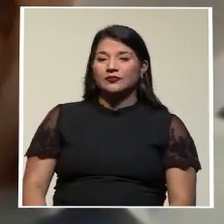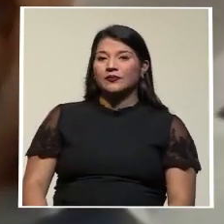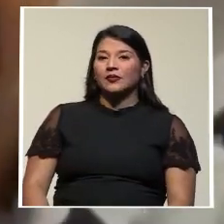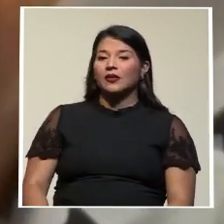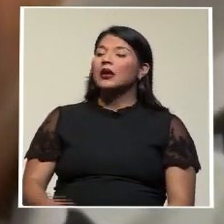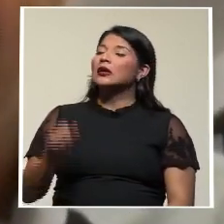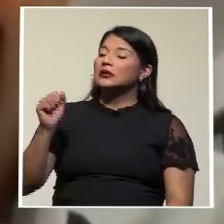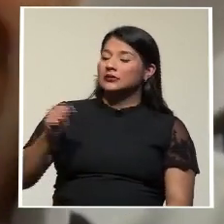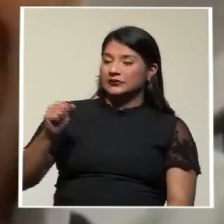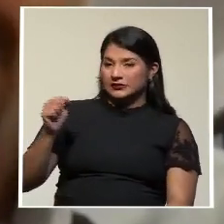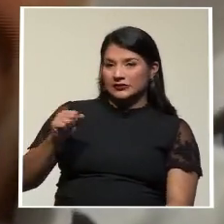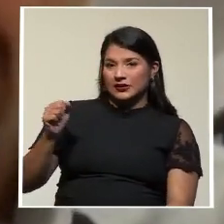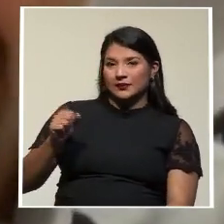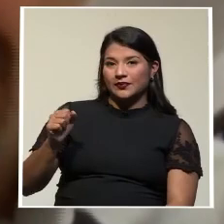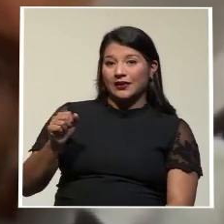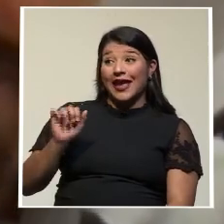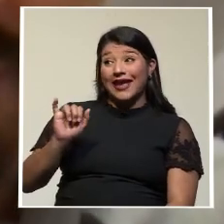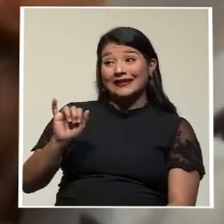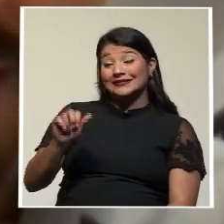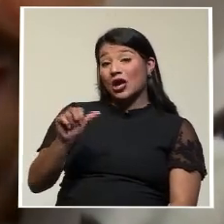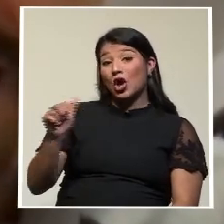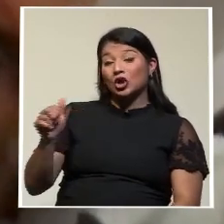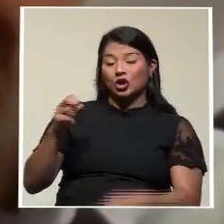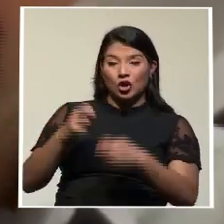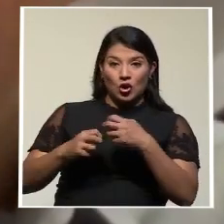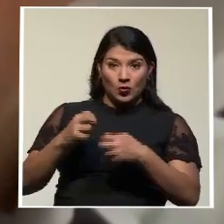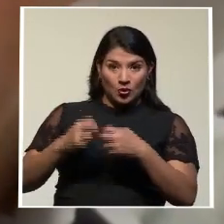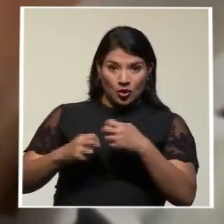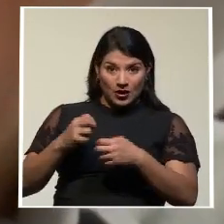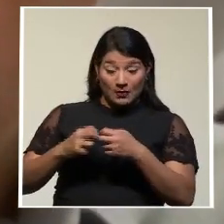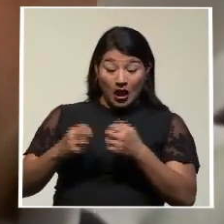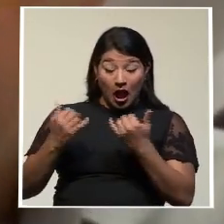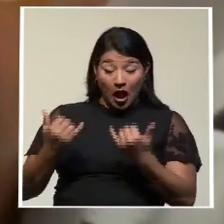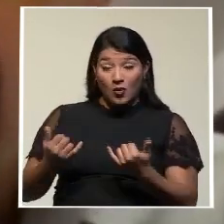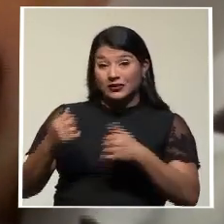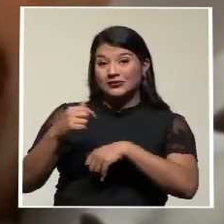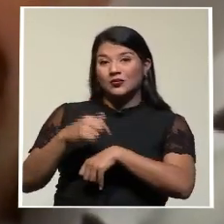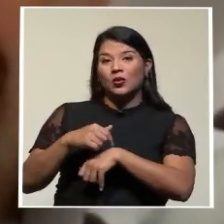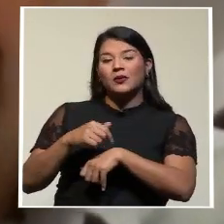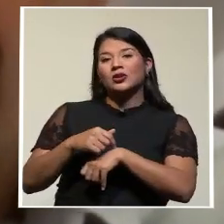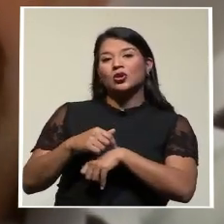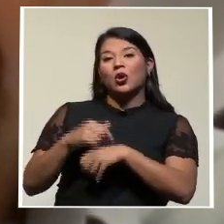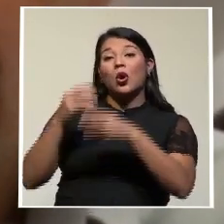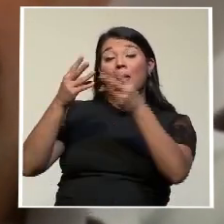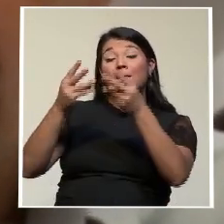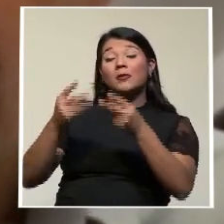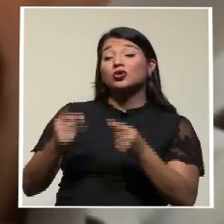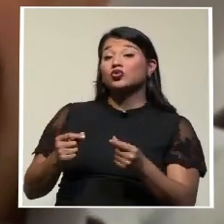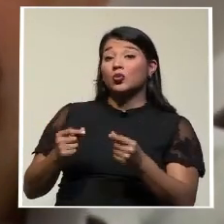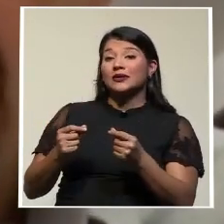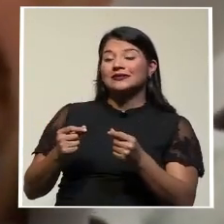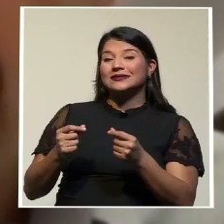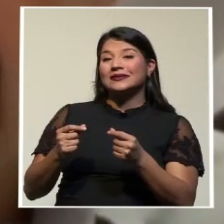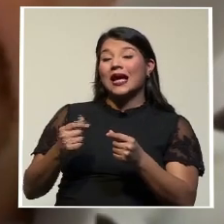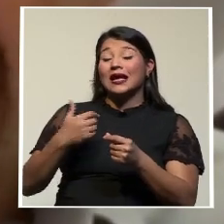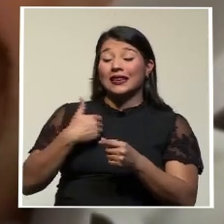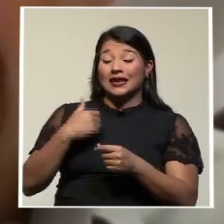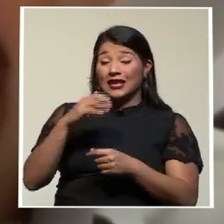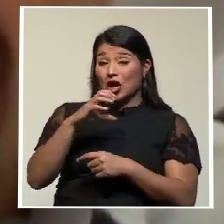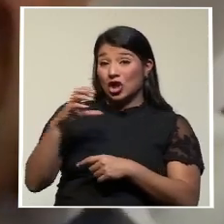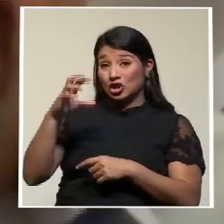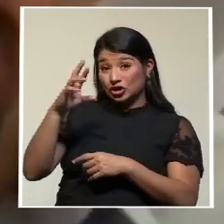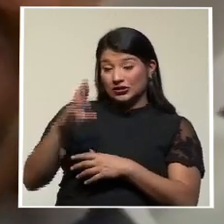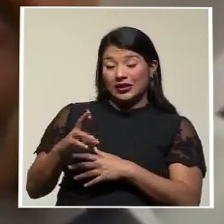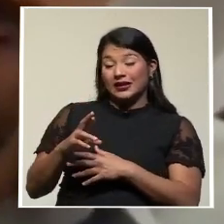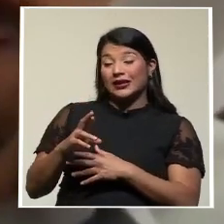Sí, efectivamente, ese es el otro problema, que en estos momentos el presupuesto ordinario de la República que mandó el